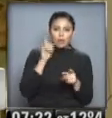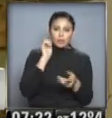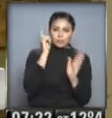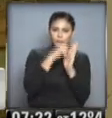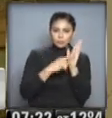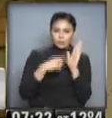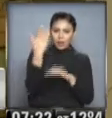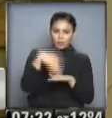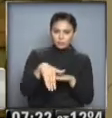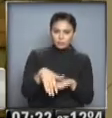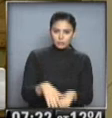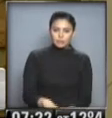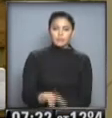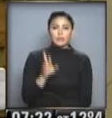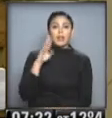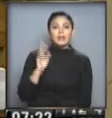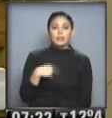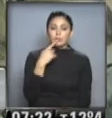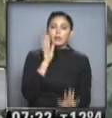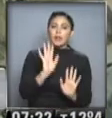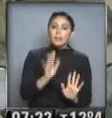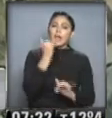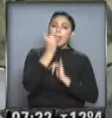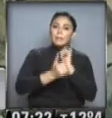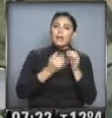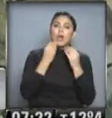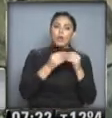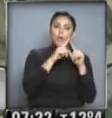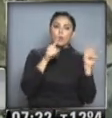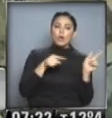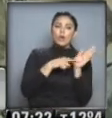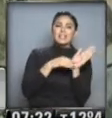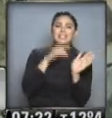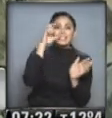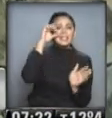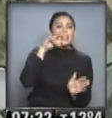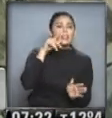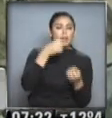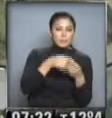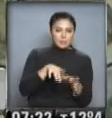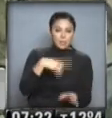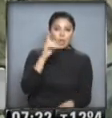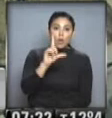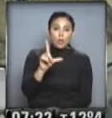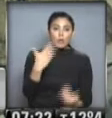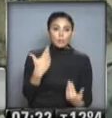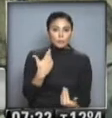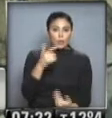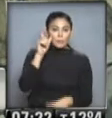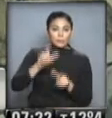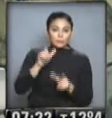Raúl. A ver, vamos a explicar un poquito cómo empieza a circular el SEDIN. Sí. A partir del lunes se pueden presentar